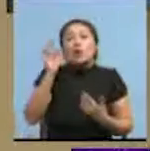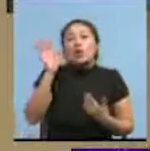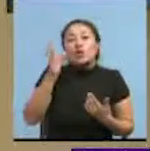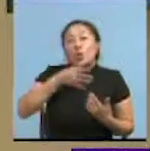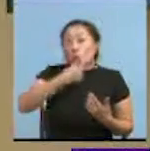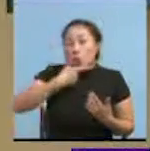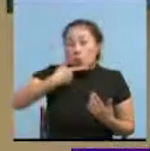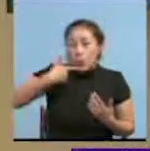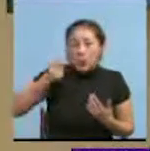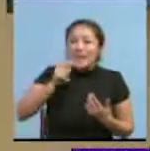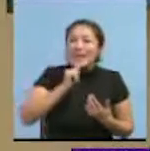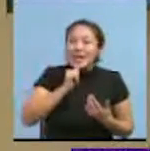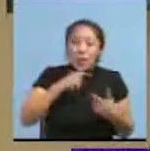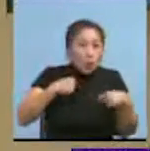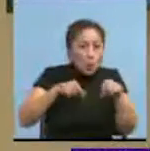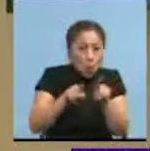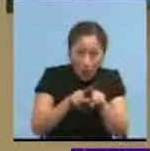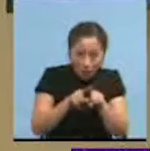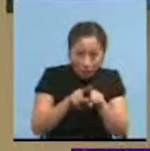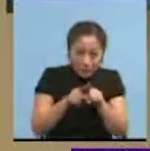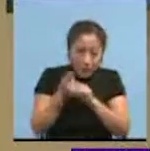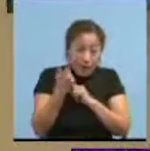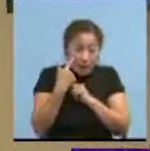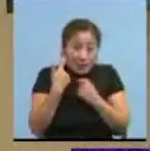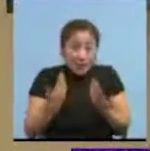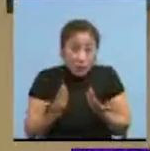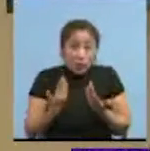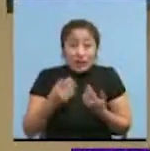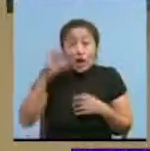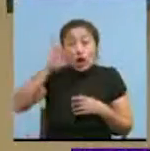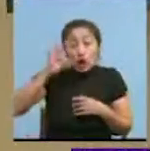el jugo de maracuyá, riquísimo. Igual, hay que tener en cuenta las hierbas medicinales.